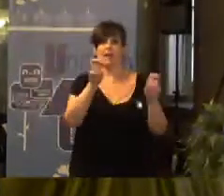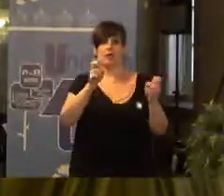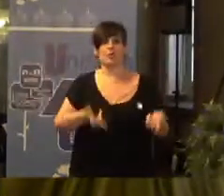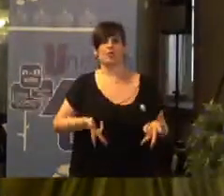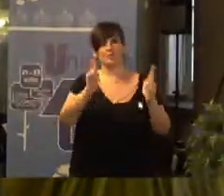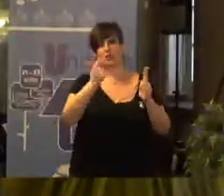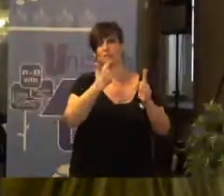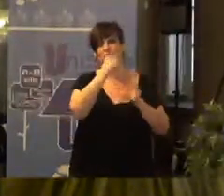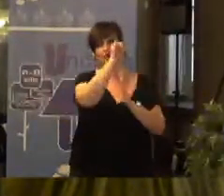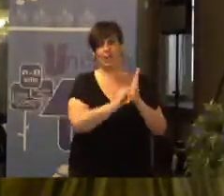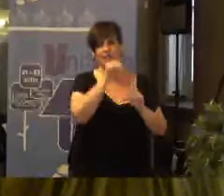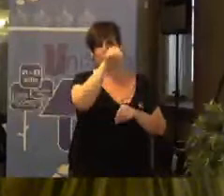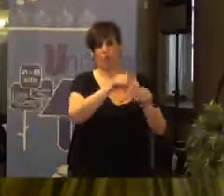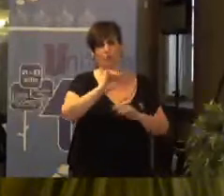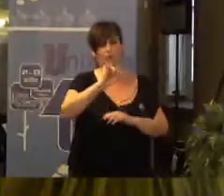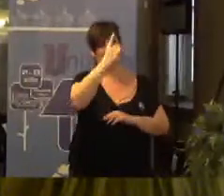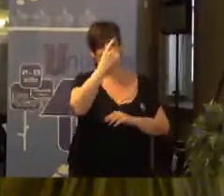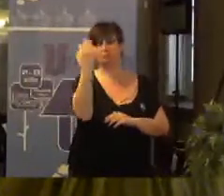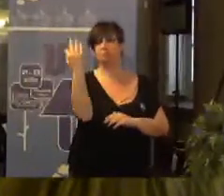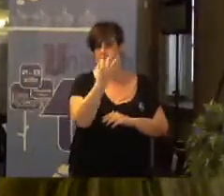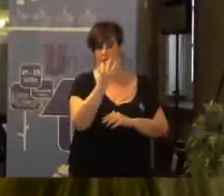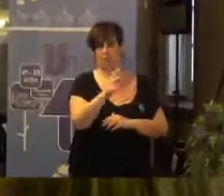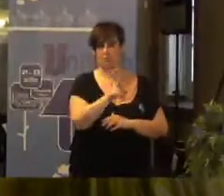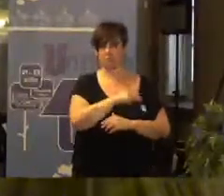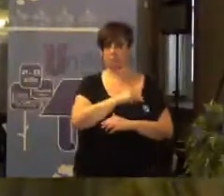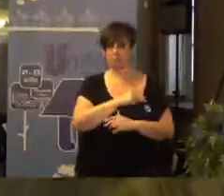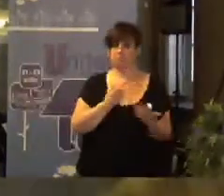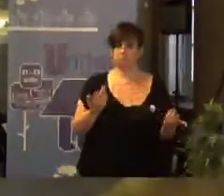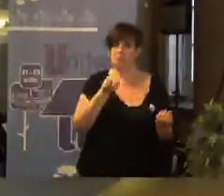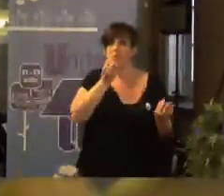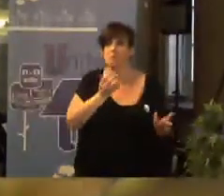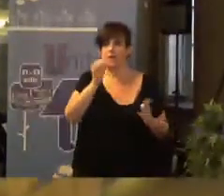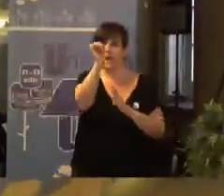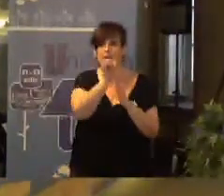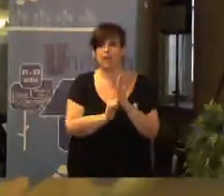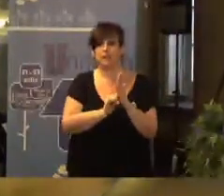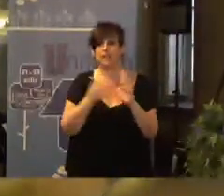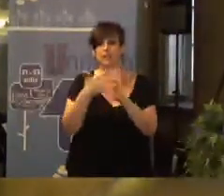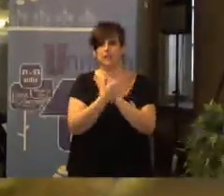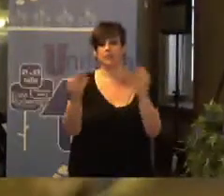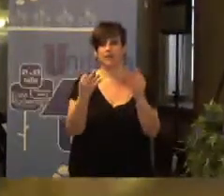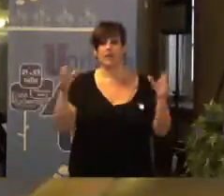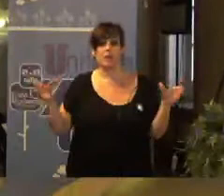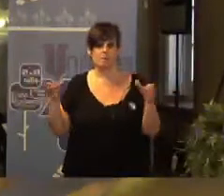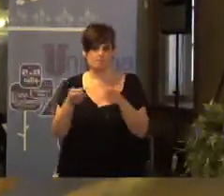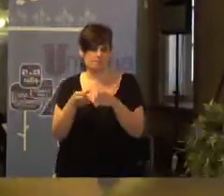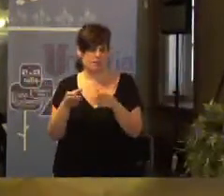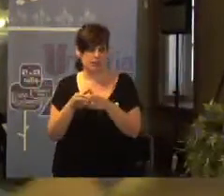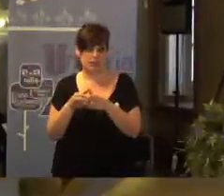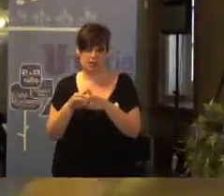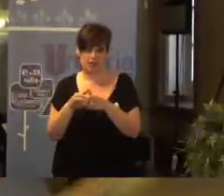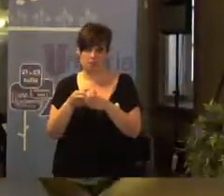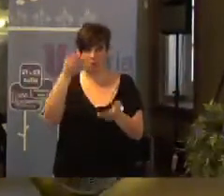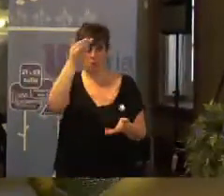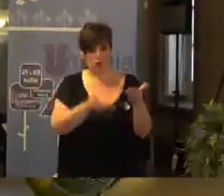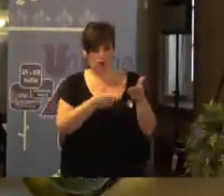máis votada, non? Nunha democracia pluripartidista, a lista máis votada é a idea de que unha minoría mayoritaria debe ser preeminente sobre as